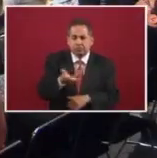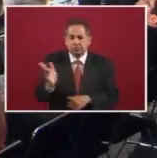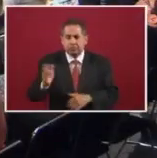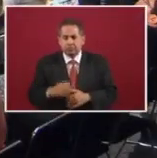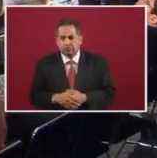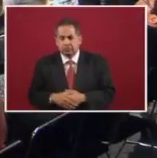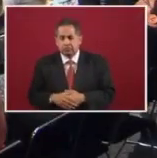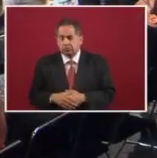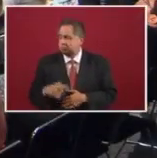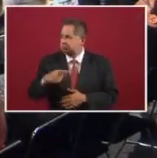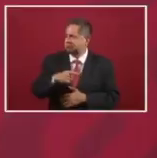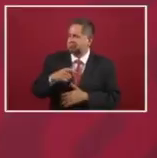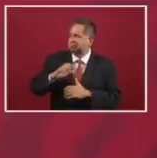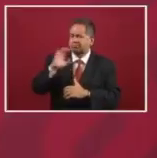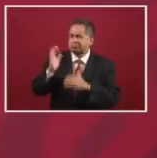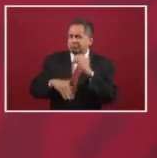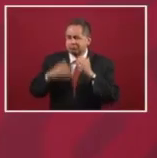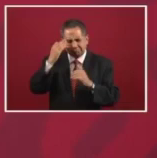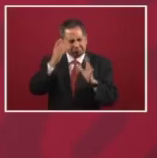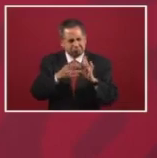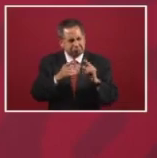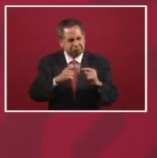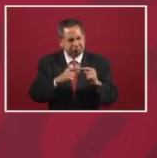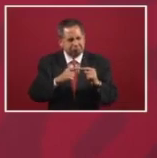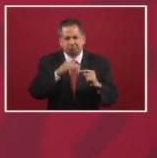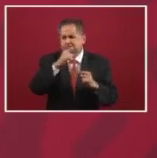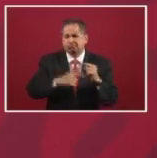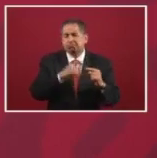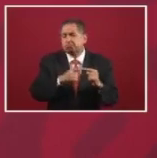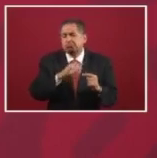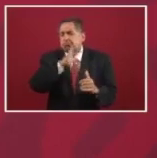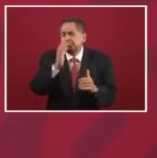Pues terminó su ciclo,